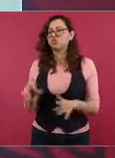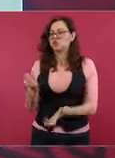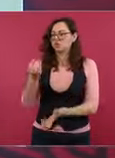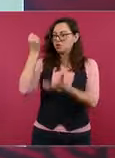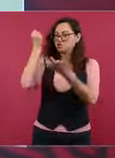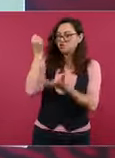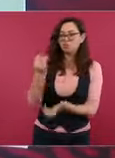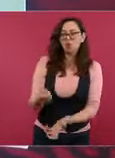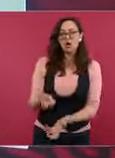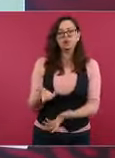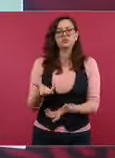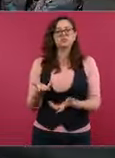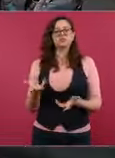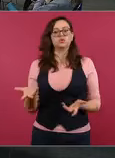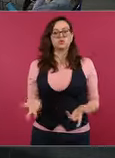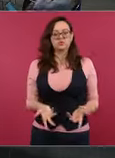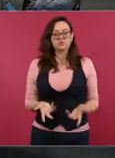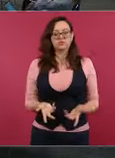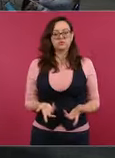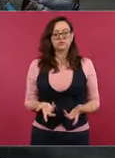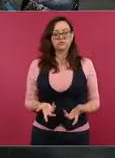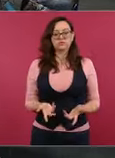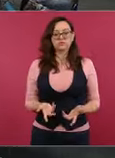por la cercanía,